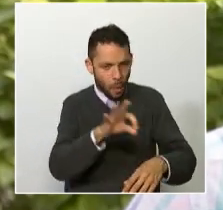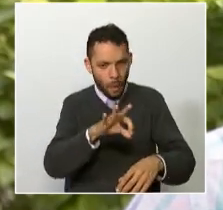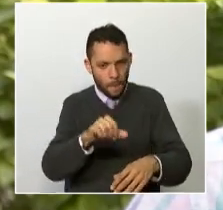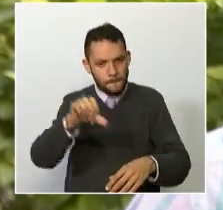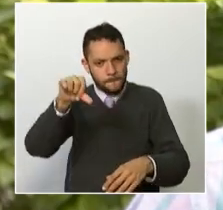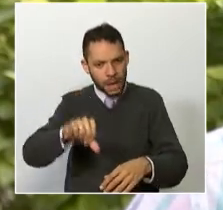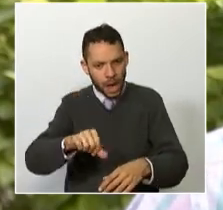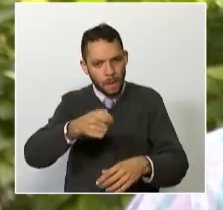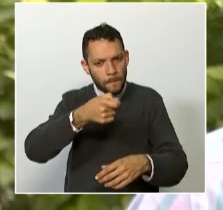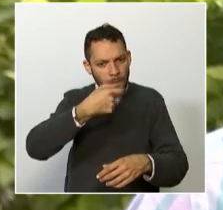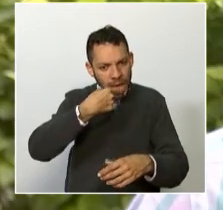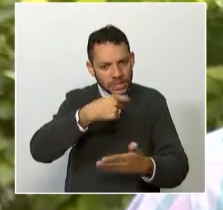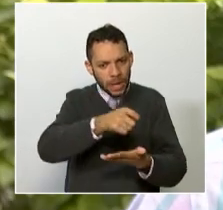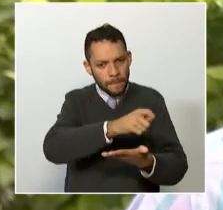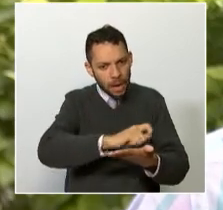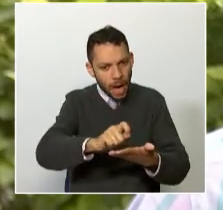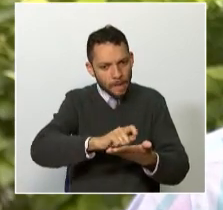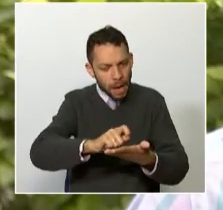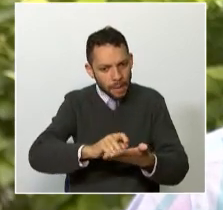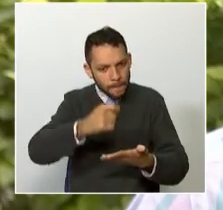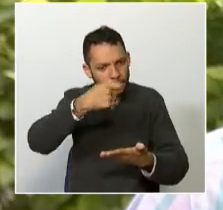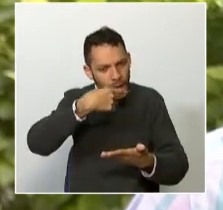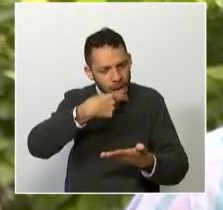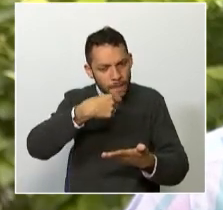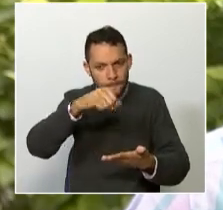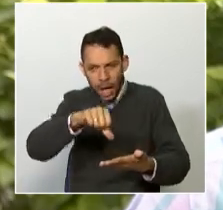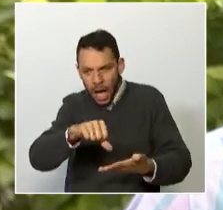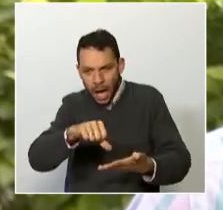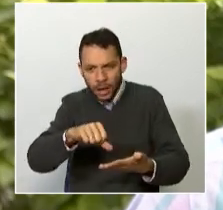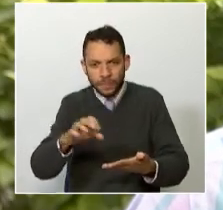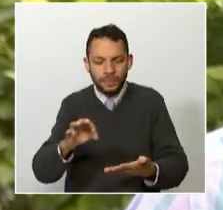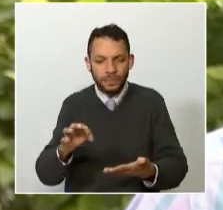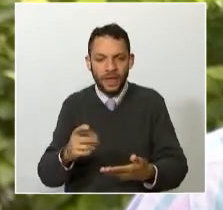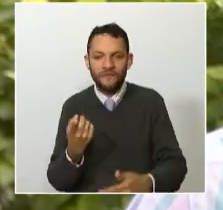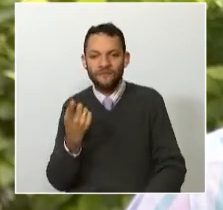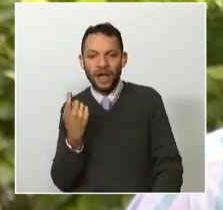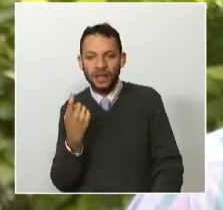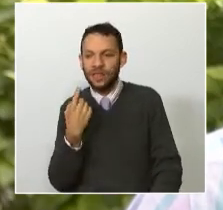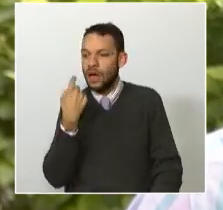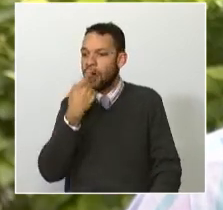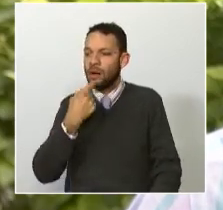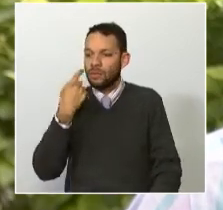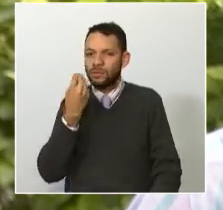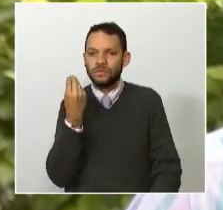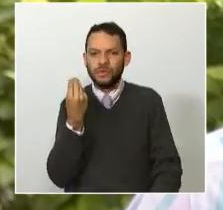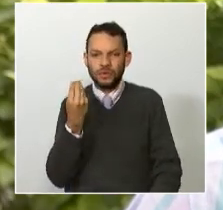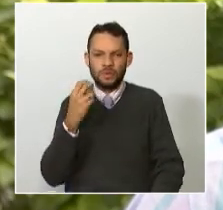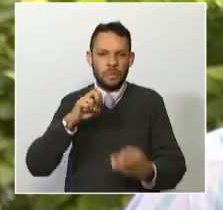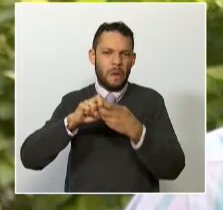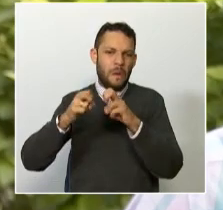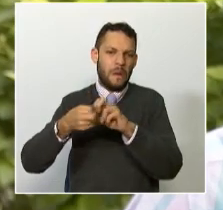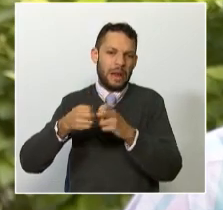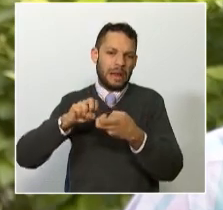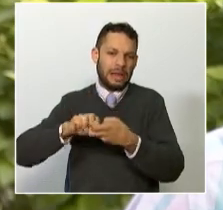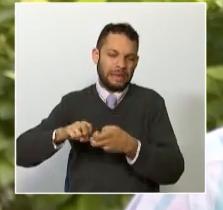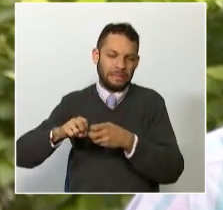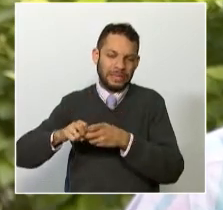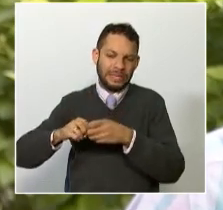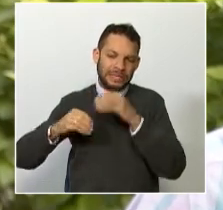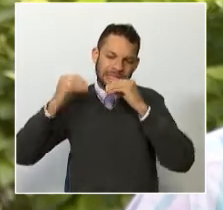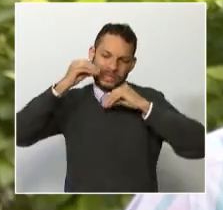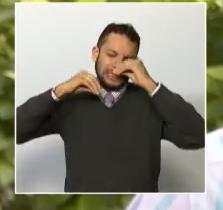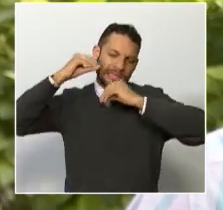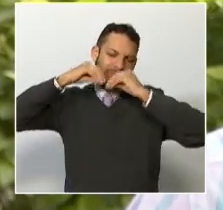medicamento? Pero no miramos bien el paciente, encontramos las bocas llenas de tratamientos mal hechos